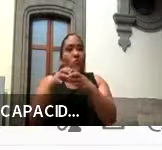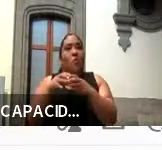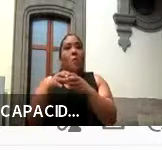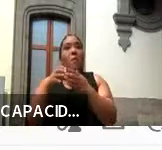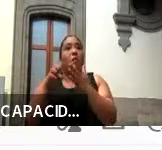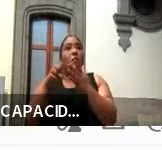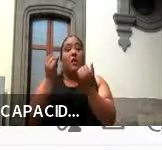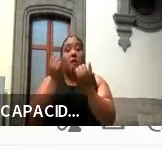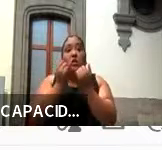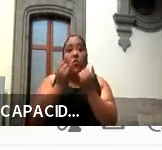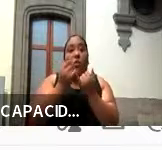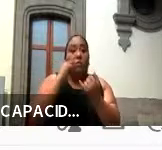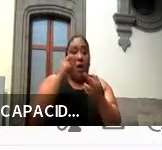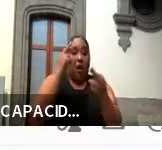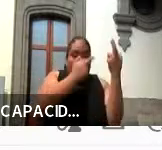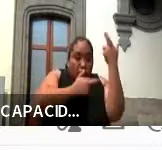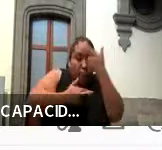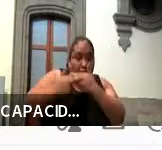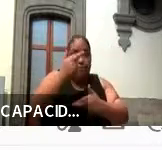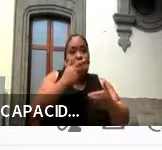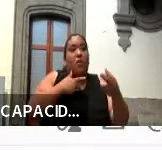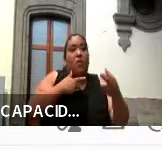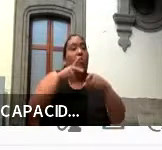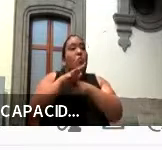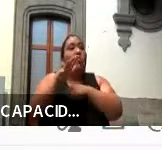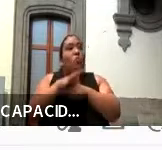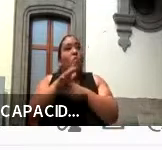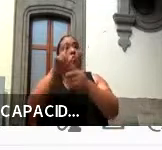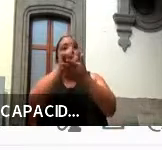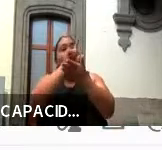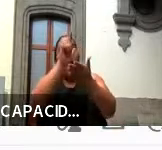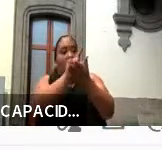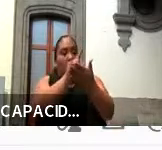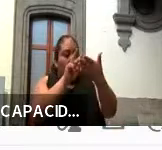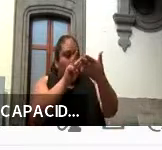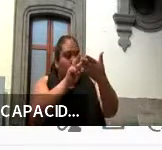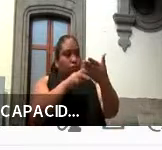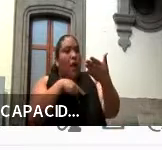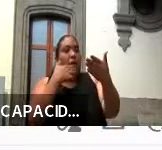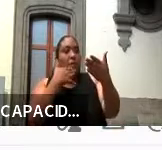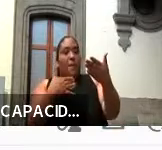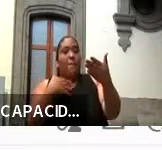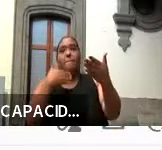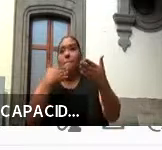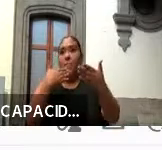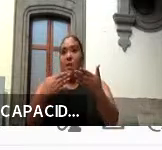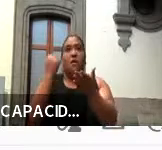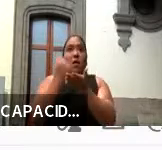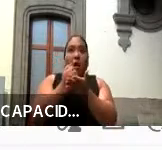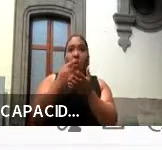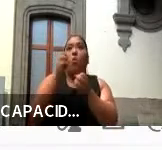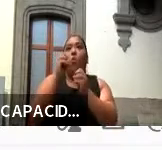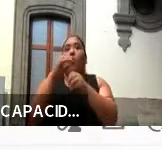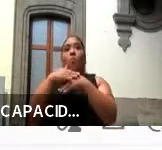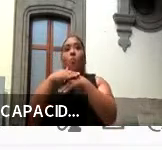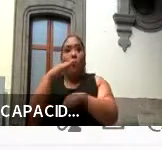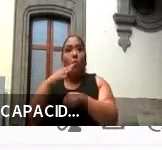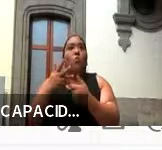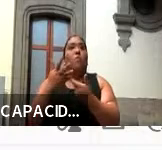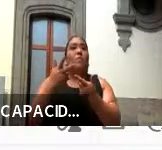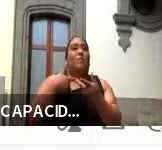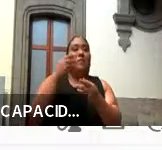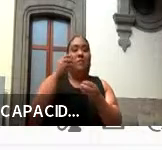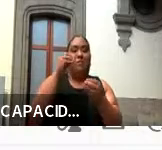el enfoque de las políticas que a la fecha siguen vigentes. ¿Tienen enfoque de derechos? ¿No tienen? ¿Qué es necesario